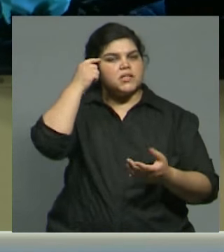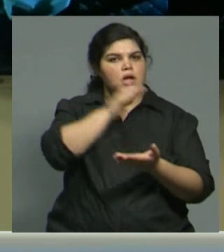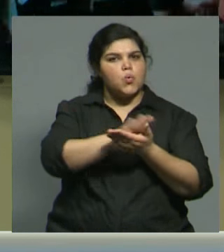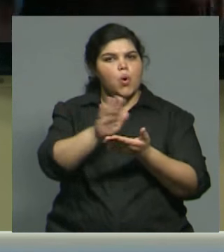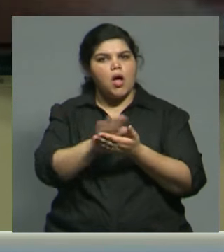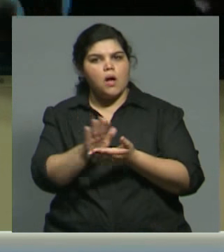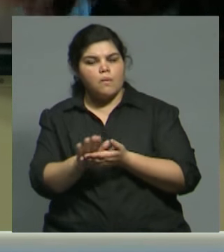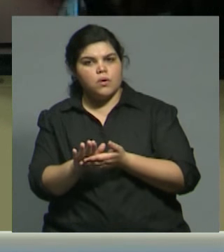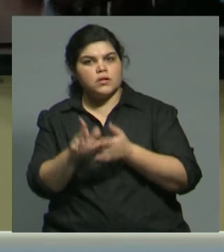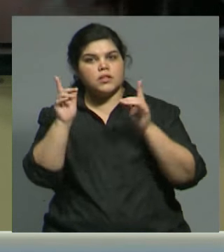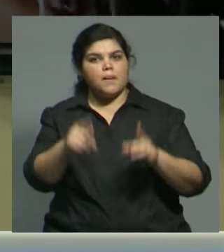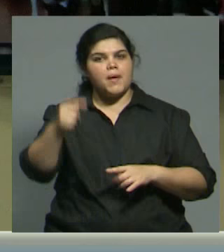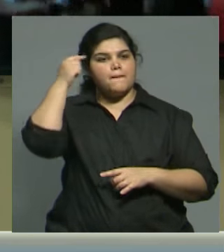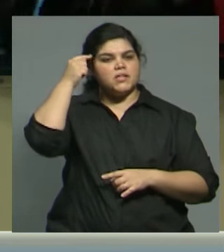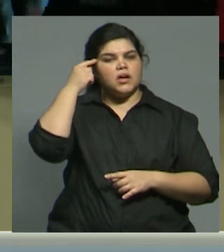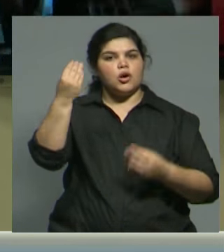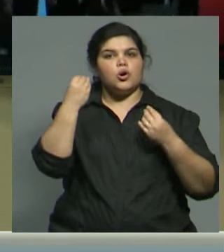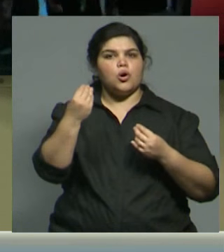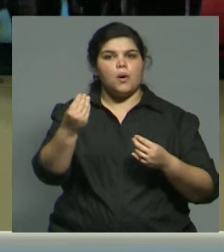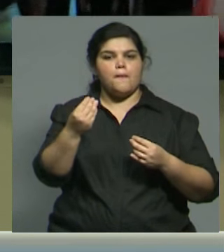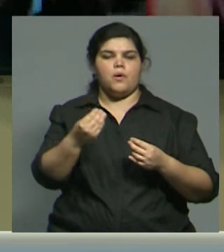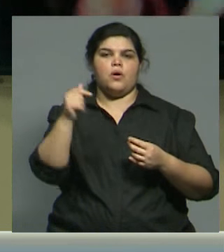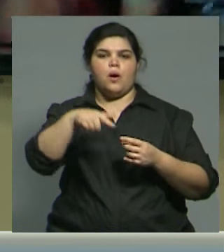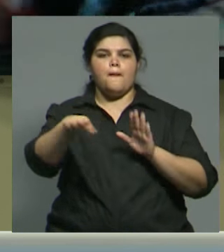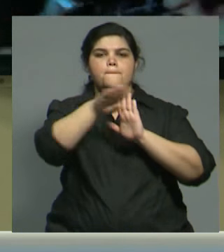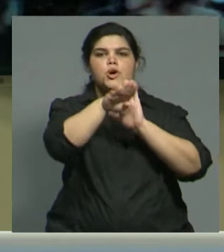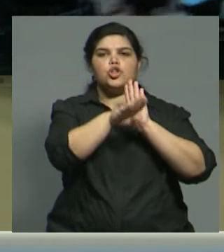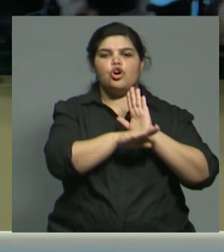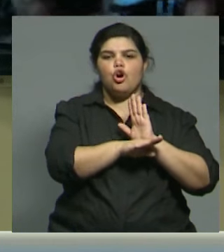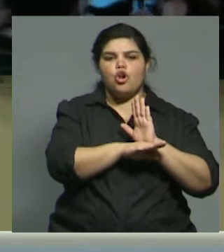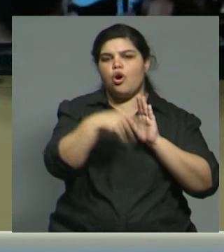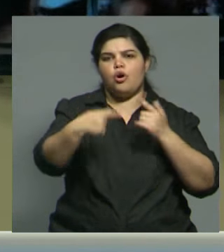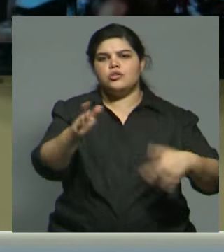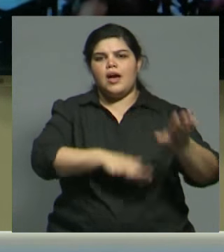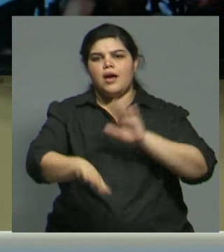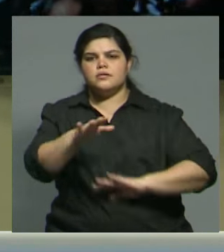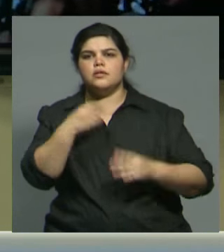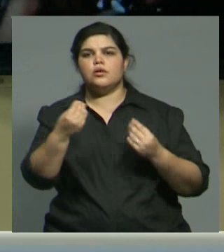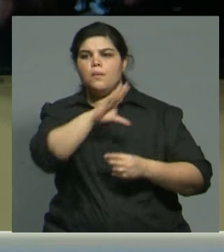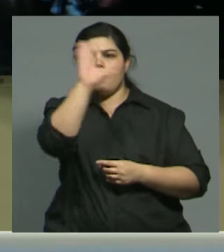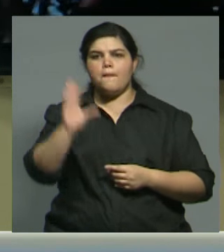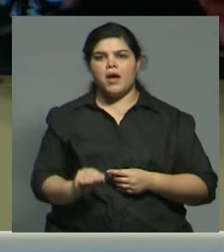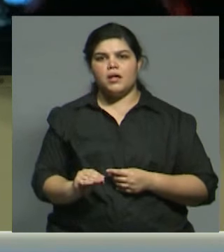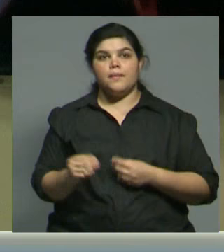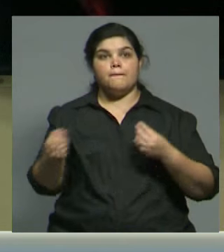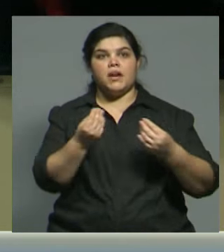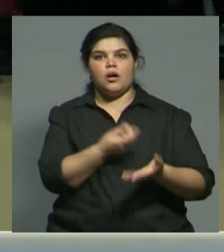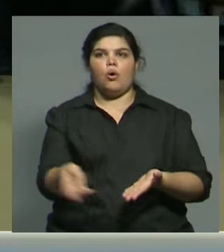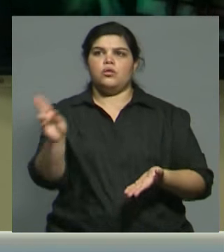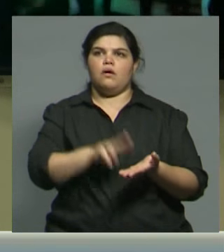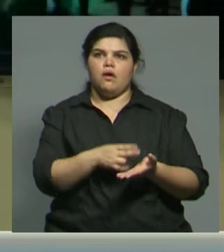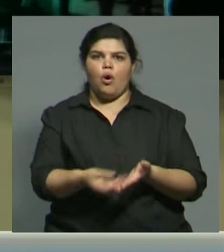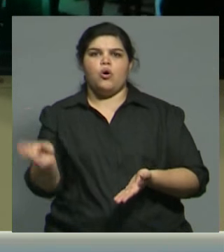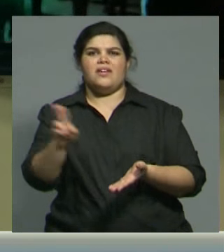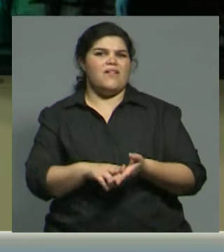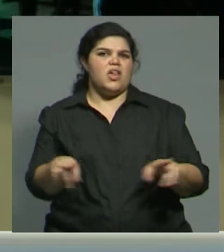seriamente cuáles son los protocolos de actuación que deben regular las fuerzas de seguridad en nuestro país frente a este tipo de situaciones, para que no sigamos repitiendo las escenas